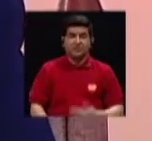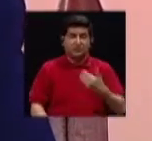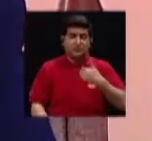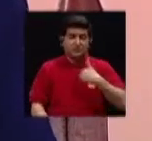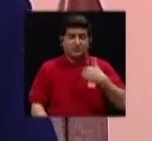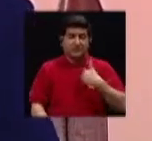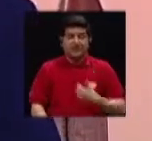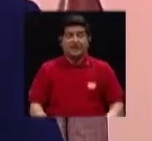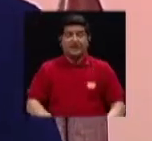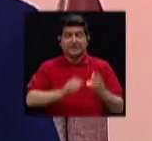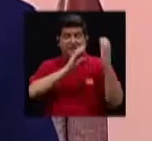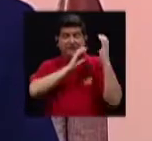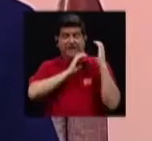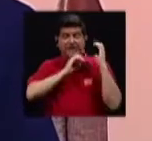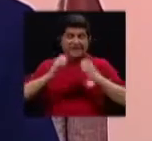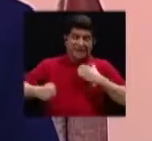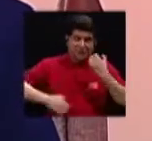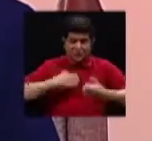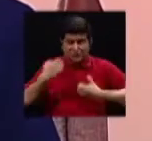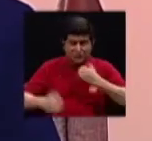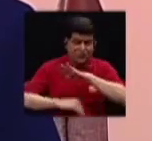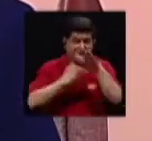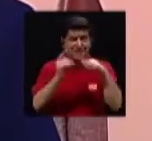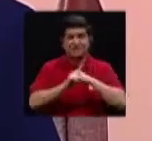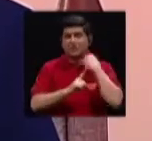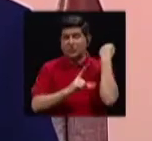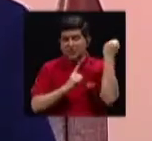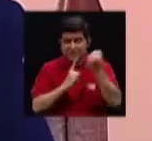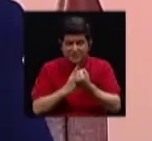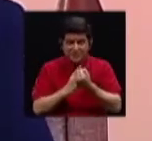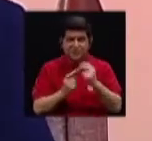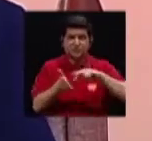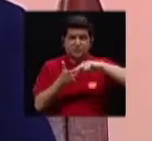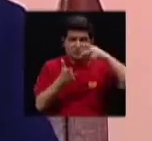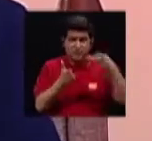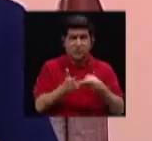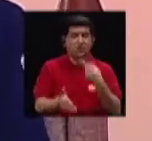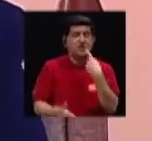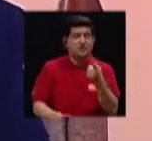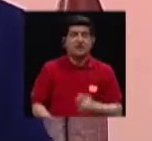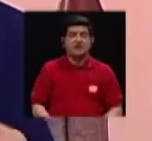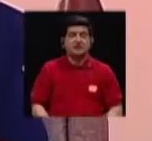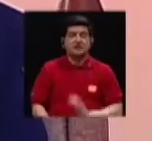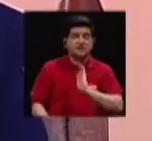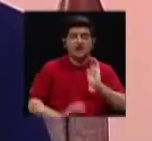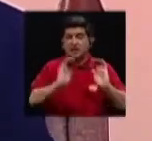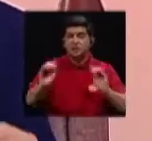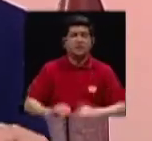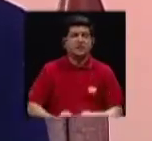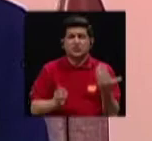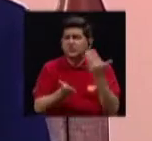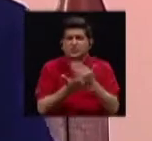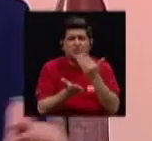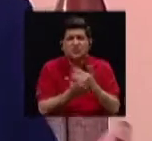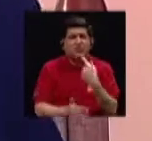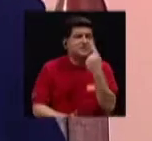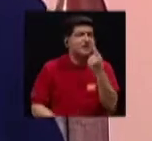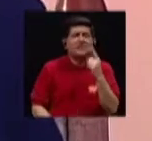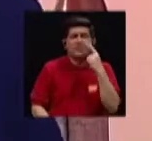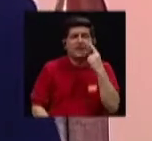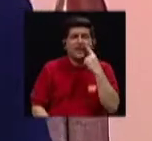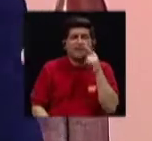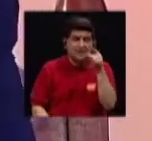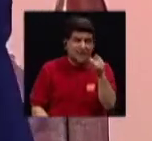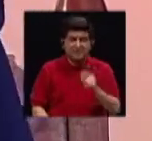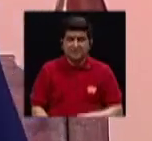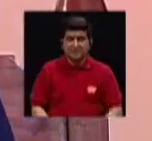cargada de emoción, de toda la situación emotiva que esto le representa, le dice a los chiquitos, no moleste, pídale a su papá, vea que es él, mire que